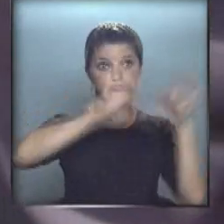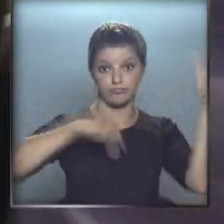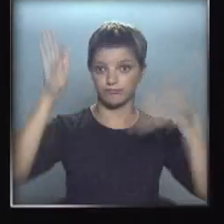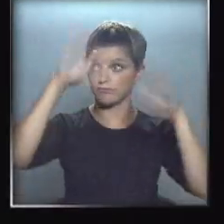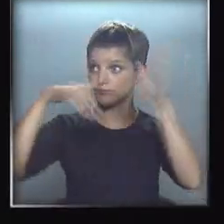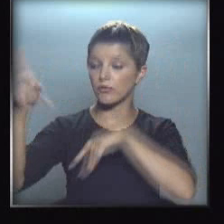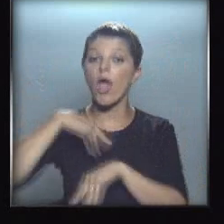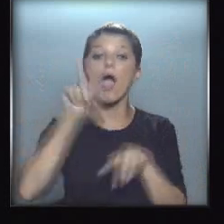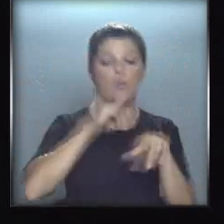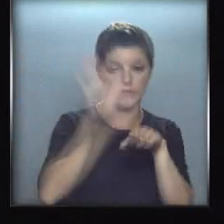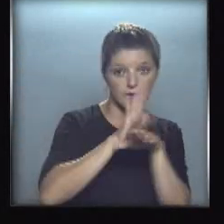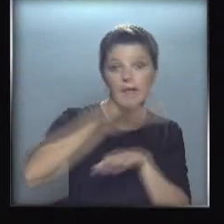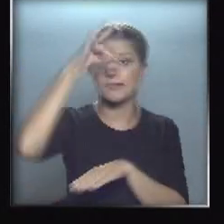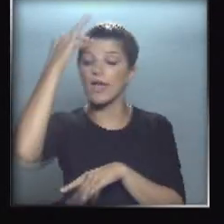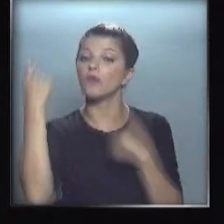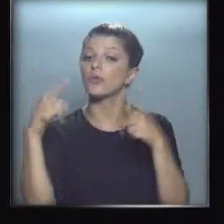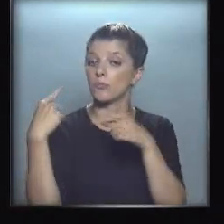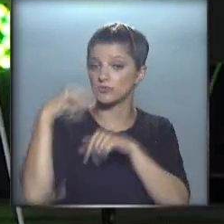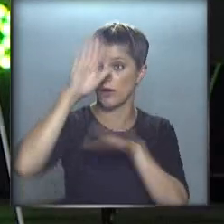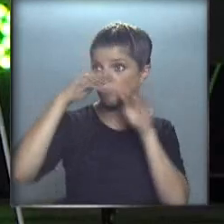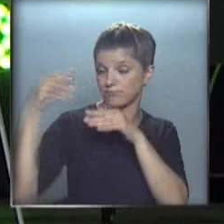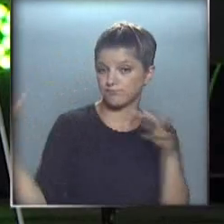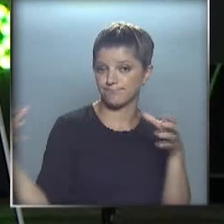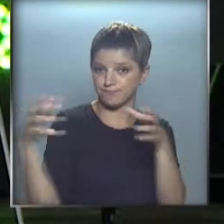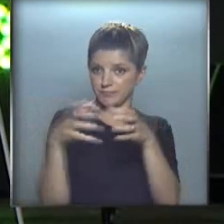del teatro, de la música, etc. Sí, pero